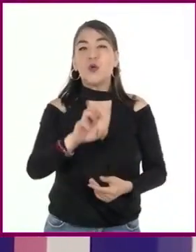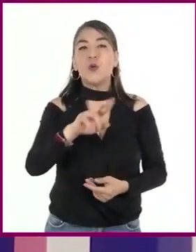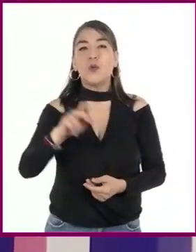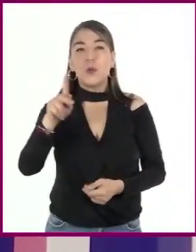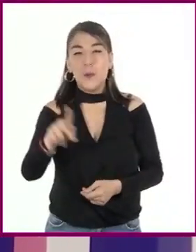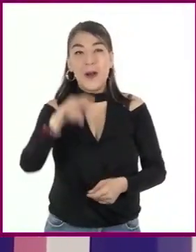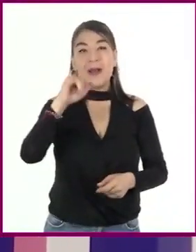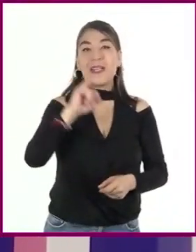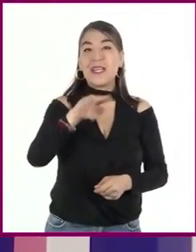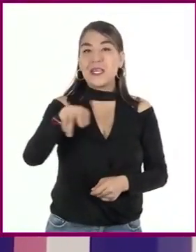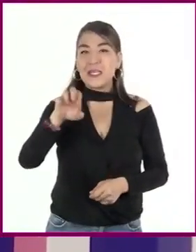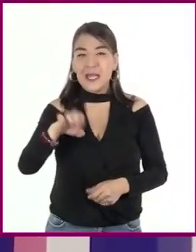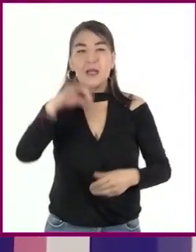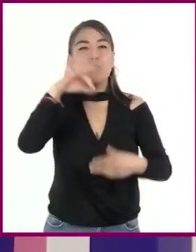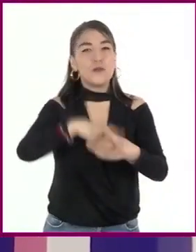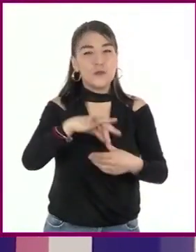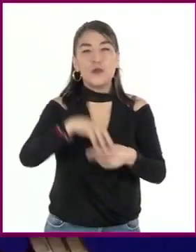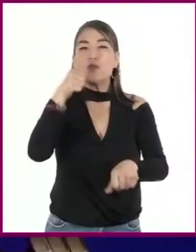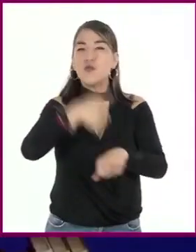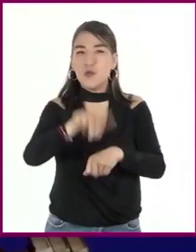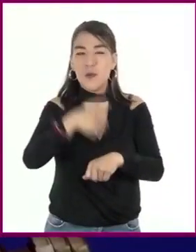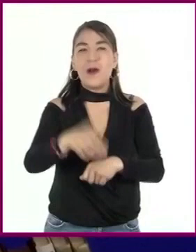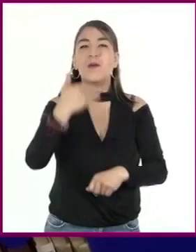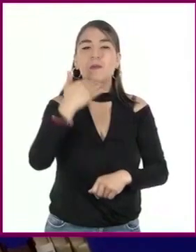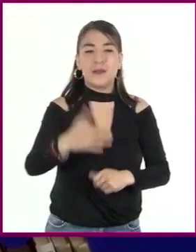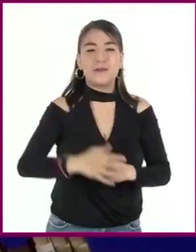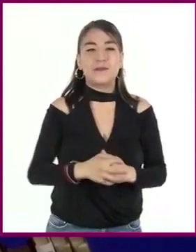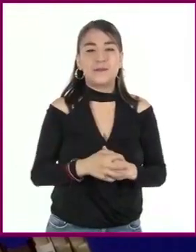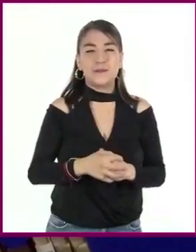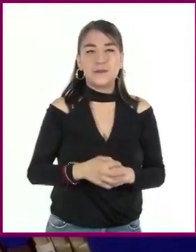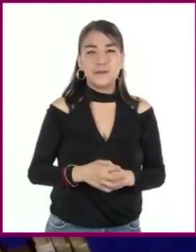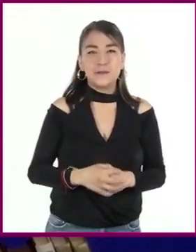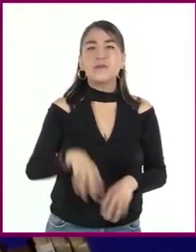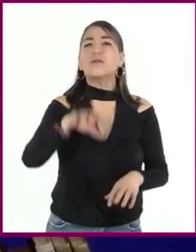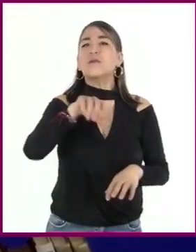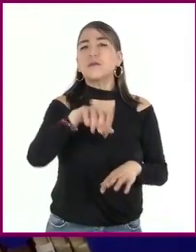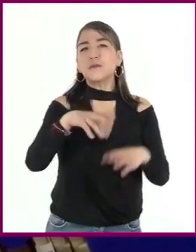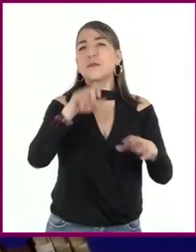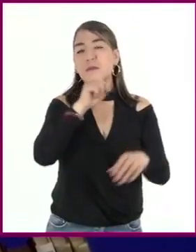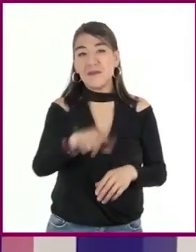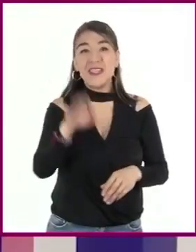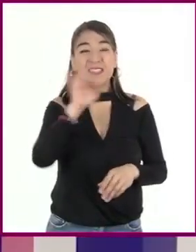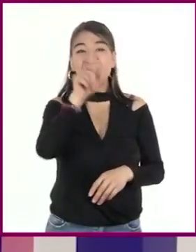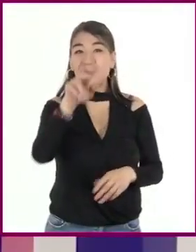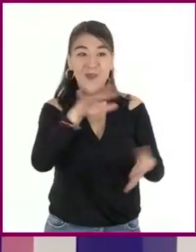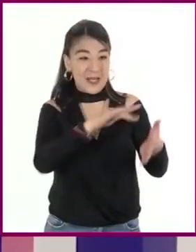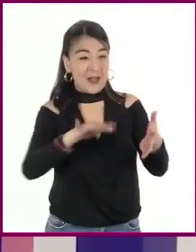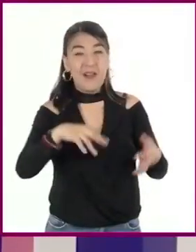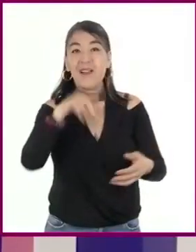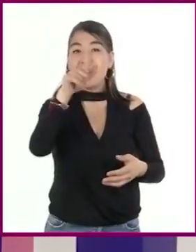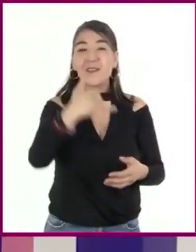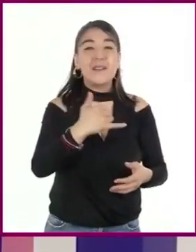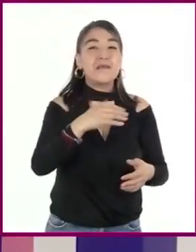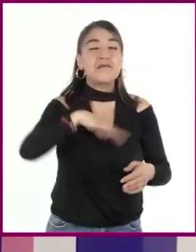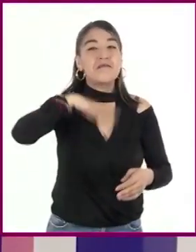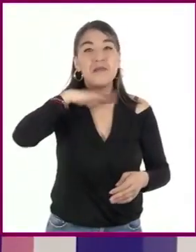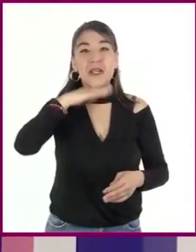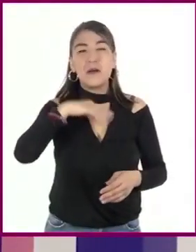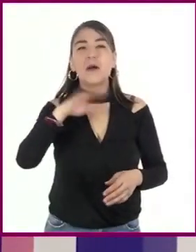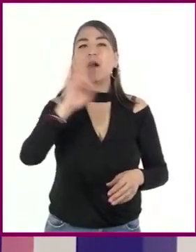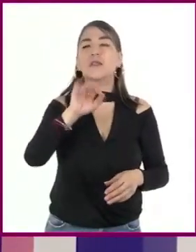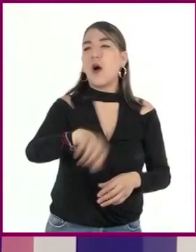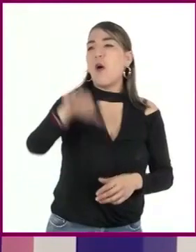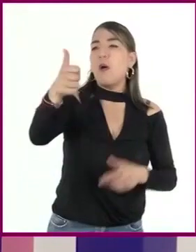INE o cualquier otro dato que se nos pida. De otra forma, podría considerarse que quien firma no somos